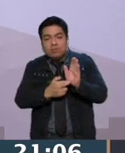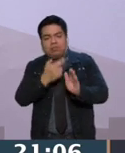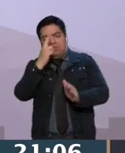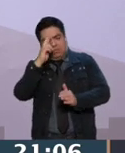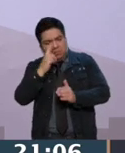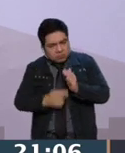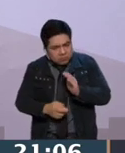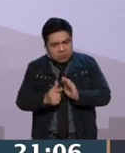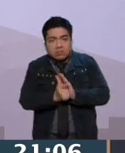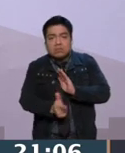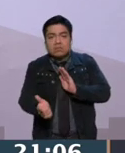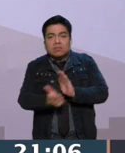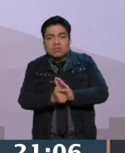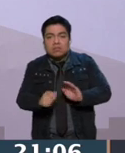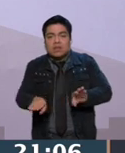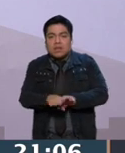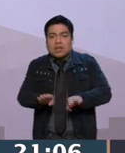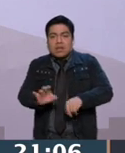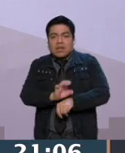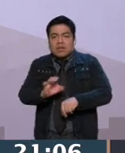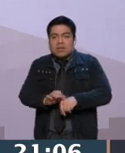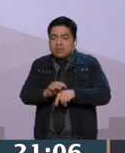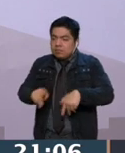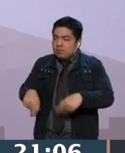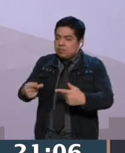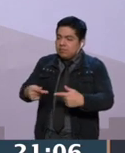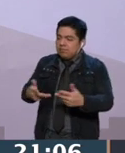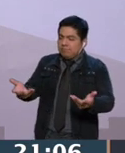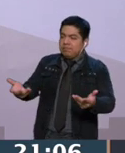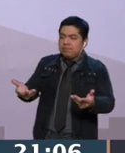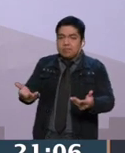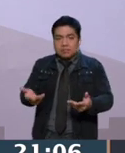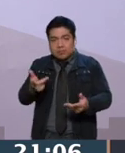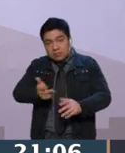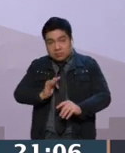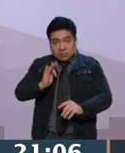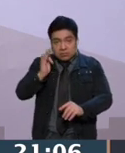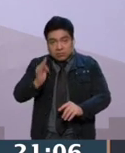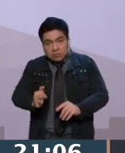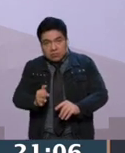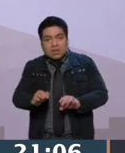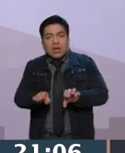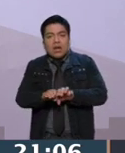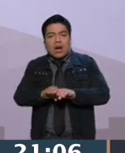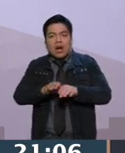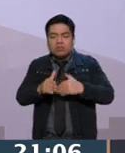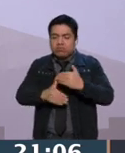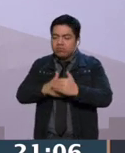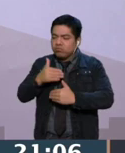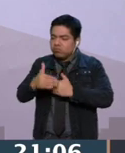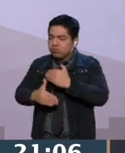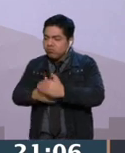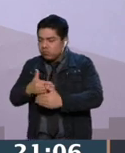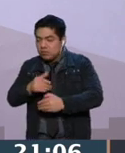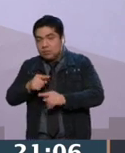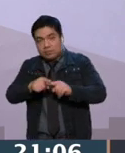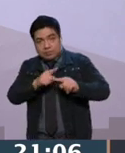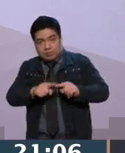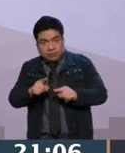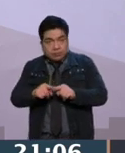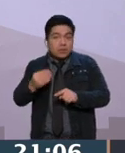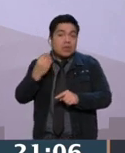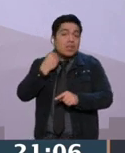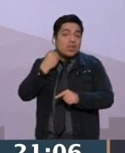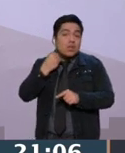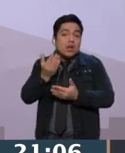regulan la generación y el mercado eléctrico mayorista. Esta aprobación marca un precedente respecto al proceso que seguirán los juzgadores en torno a otros